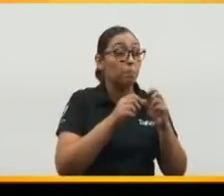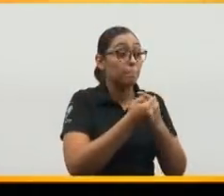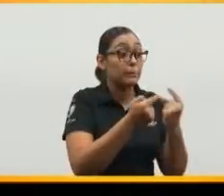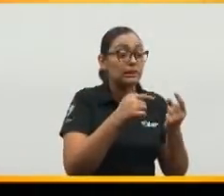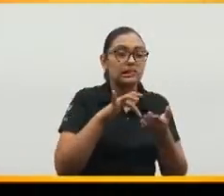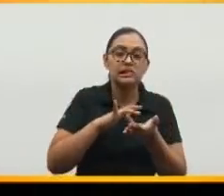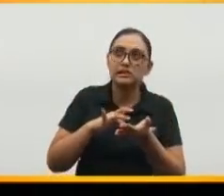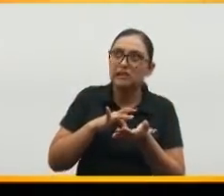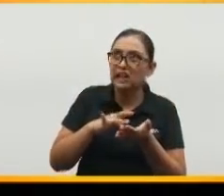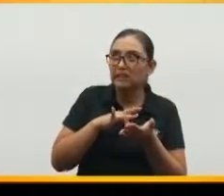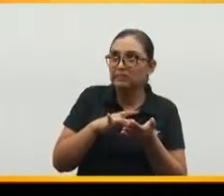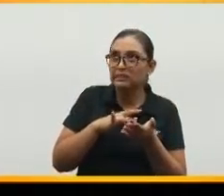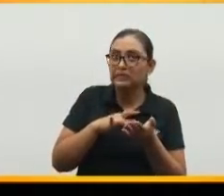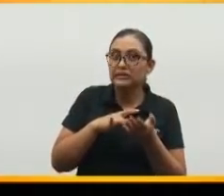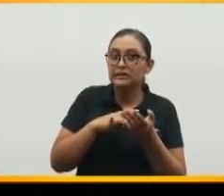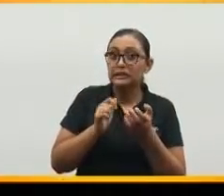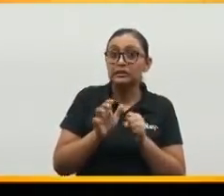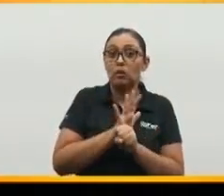Va a agarrar al débil,